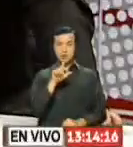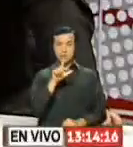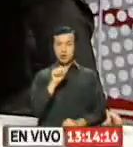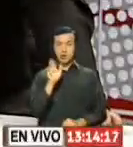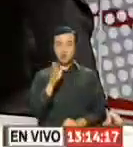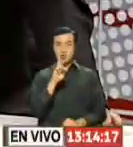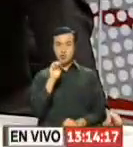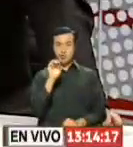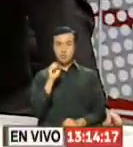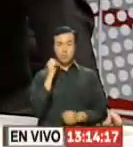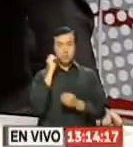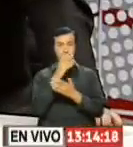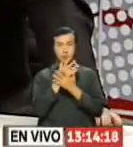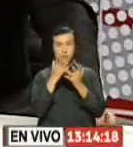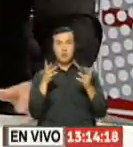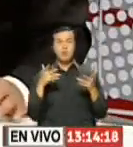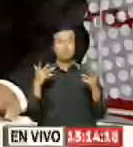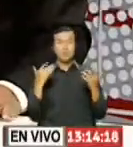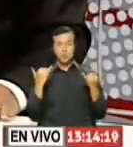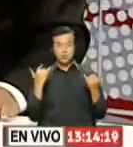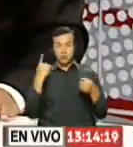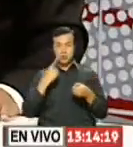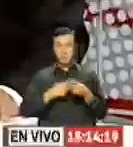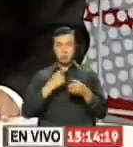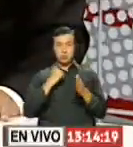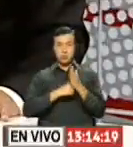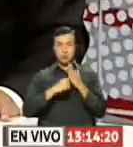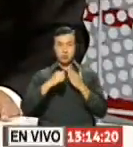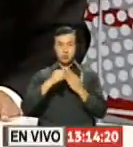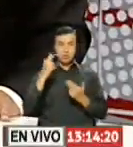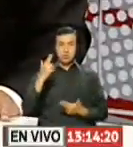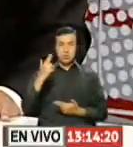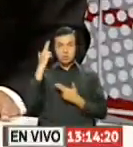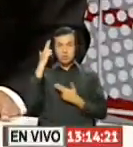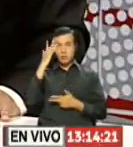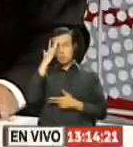operativo de allanamiento que se realizó hoy en Quito en el Ministerio de Defensa